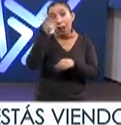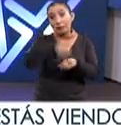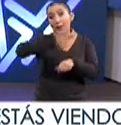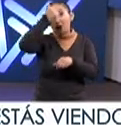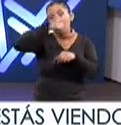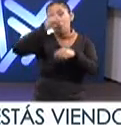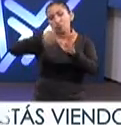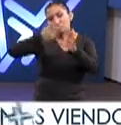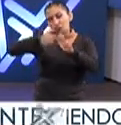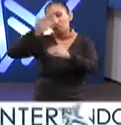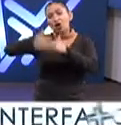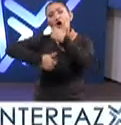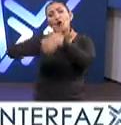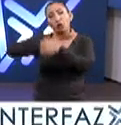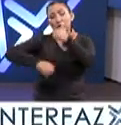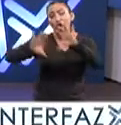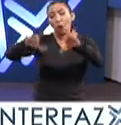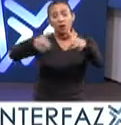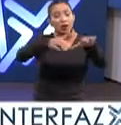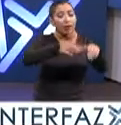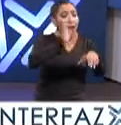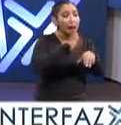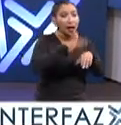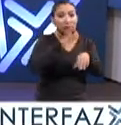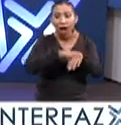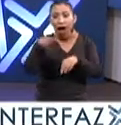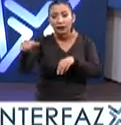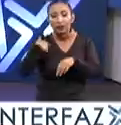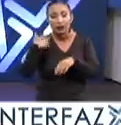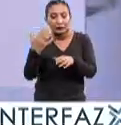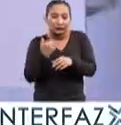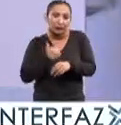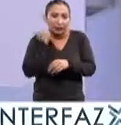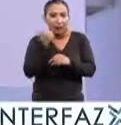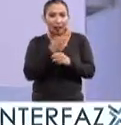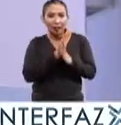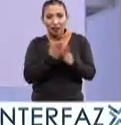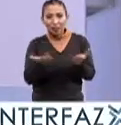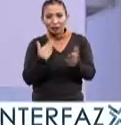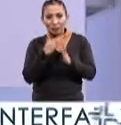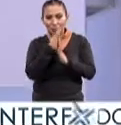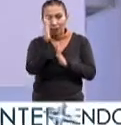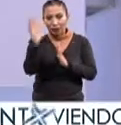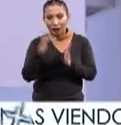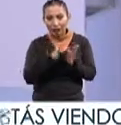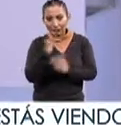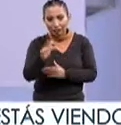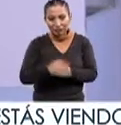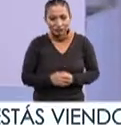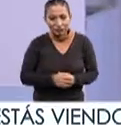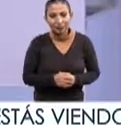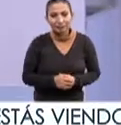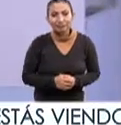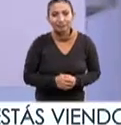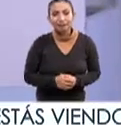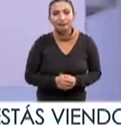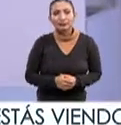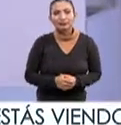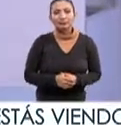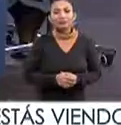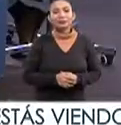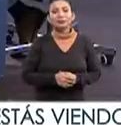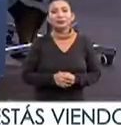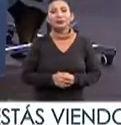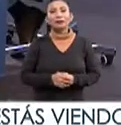primero de muchos concursos y que las comunidades cada vez más se apropien de los libros y las bibliotecas. Sí, los agradezco. Gracias, mucho. maestro. Los agradezco mucho. Muchas